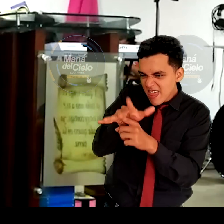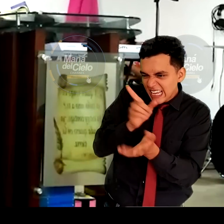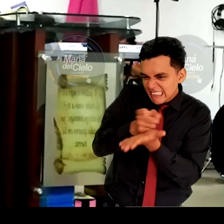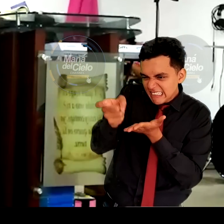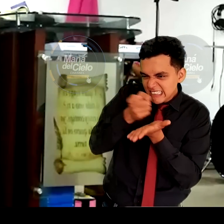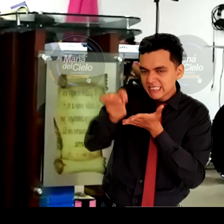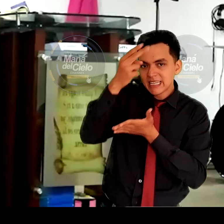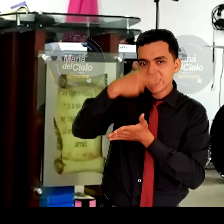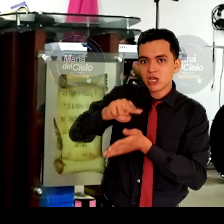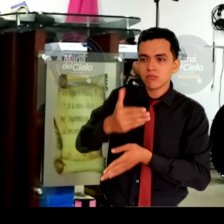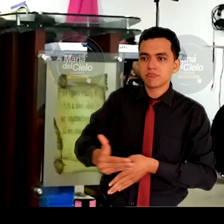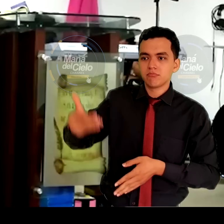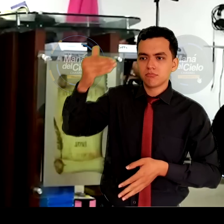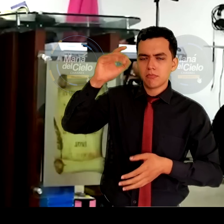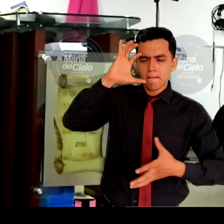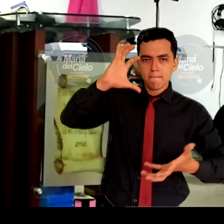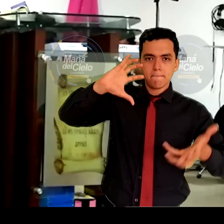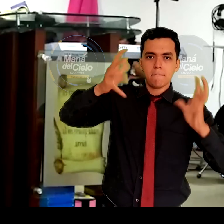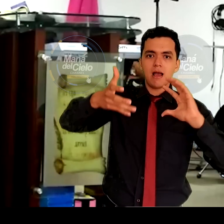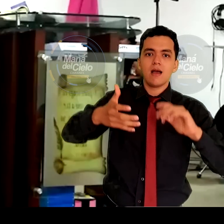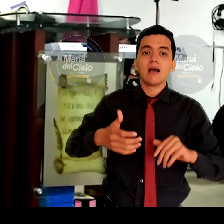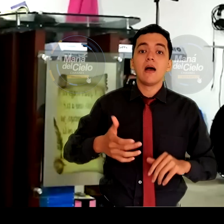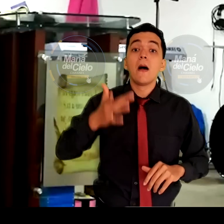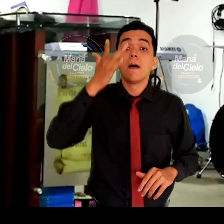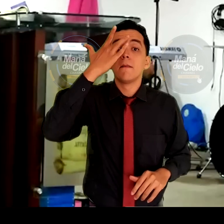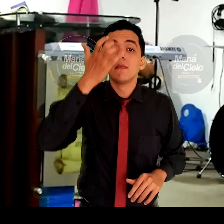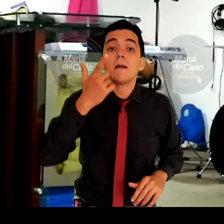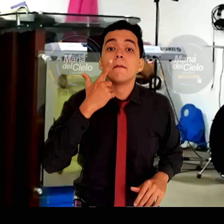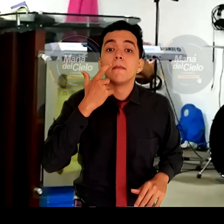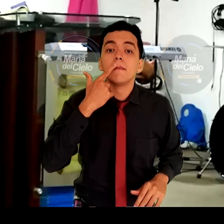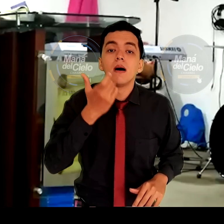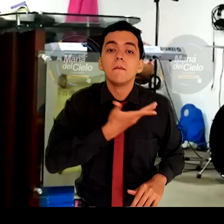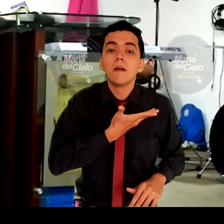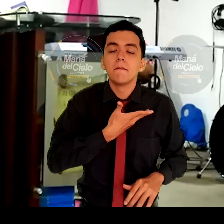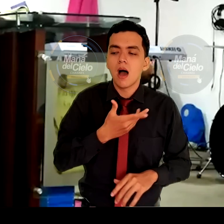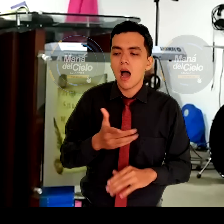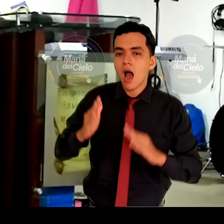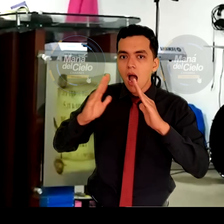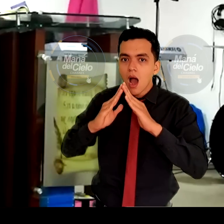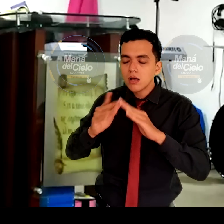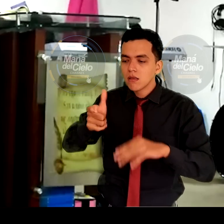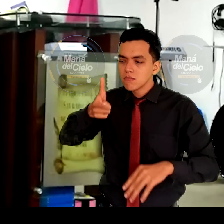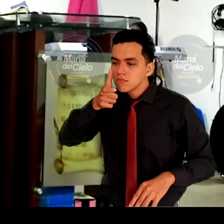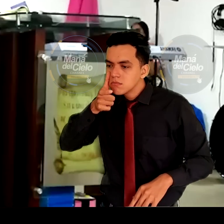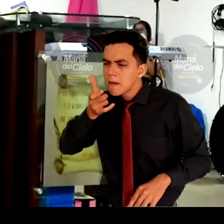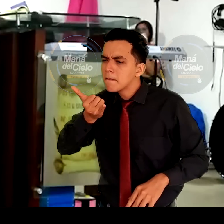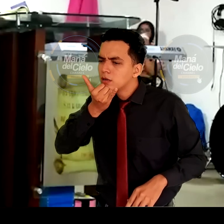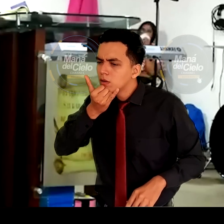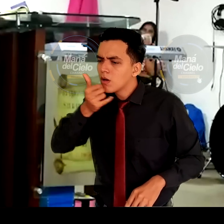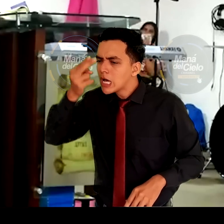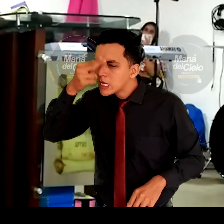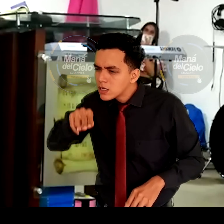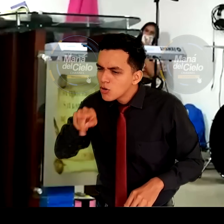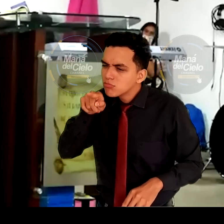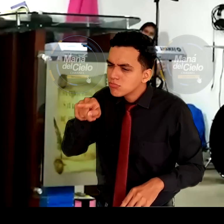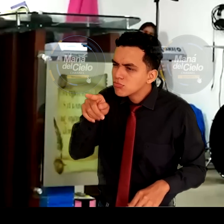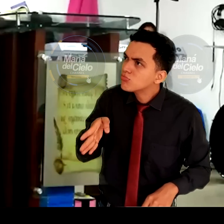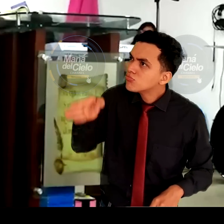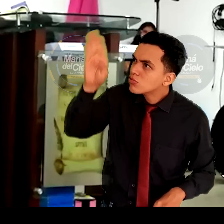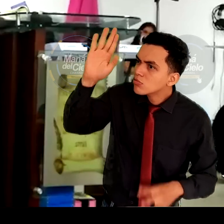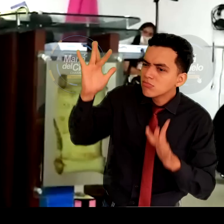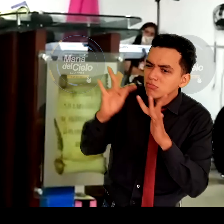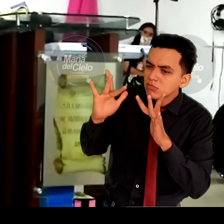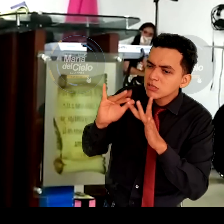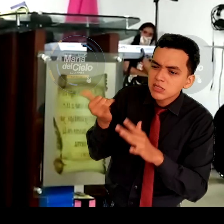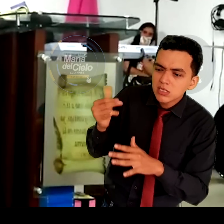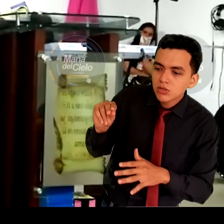mentalidad dañada, porque no hay un papá y una mamá que esté en casa supervisando la vida espiritual de los niños.